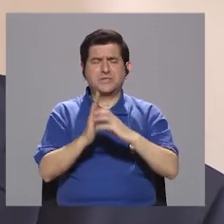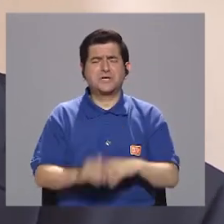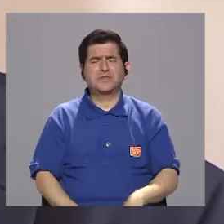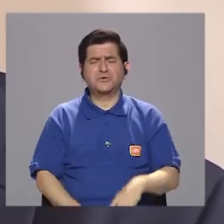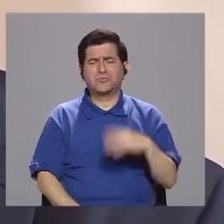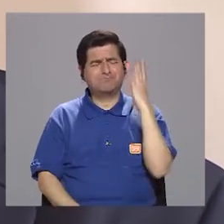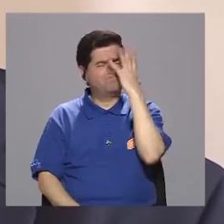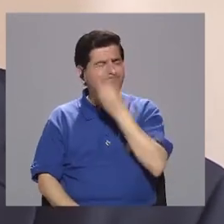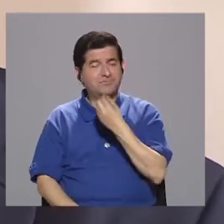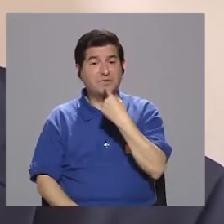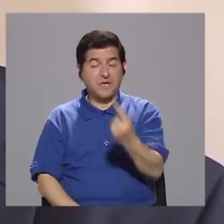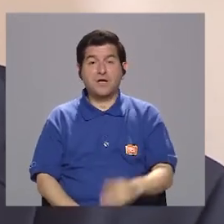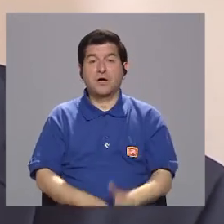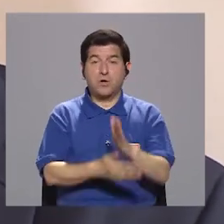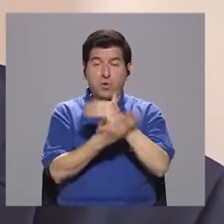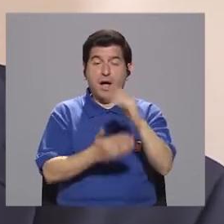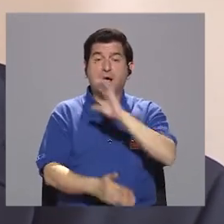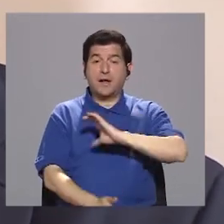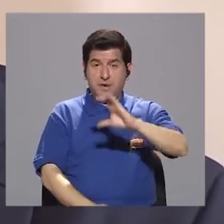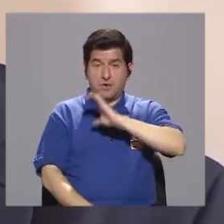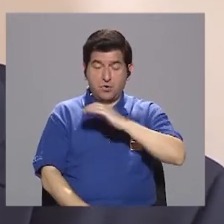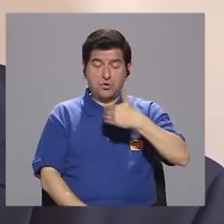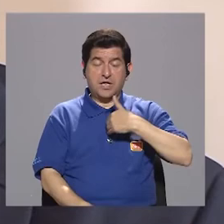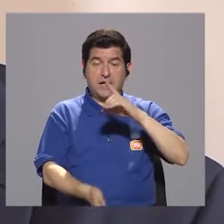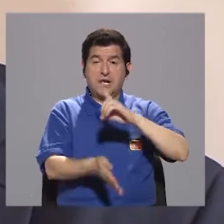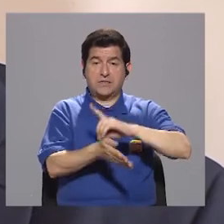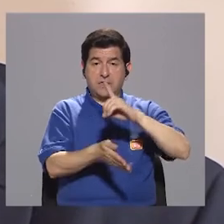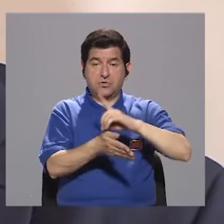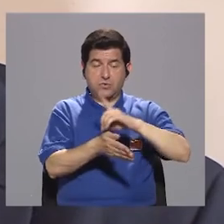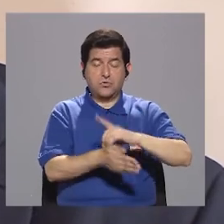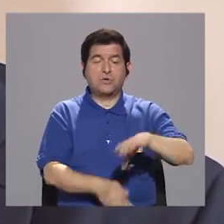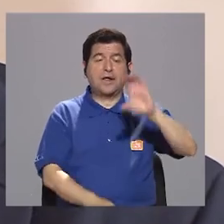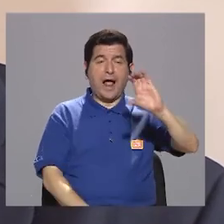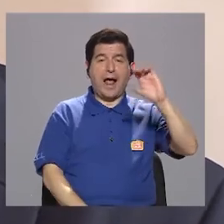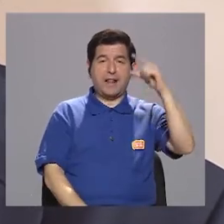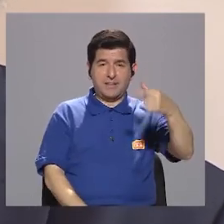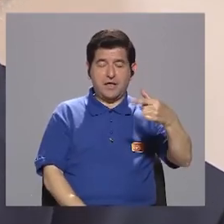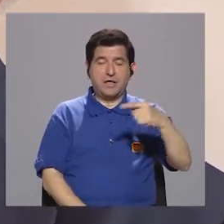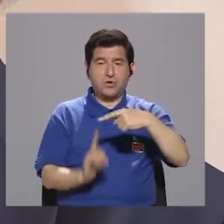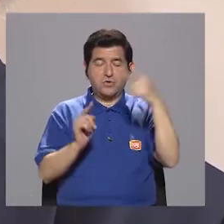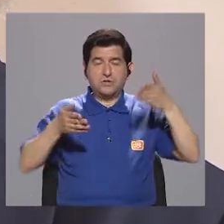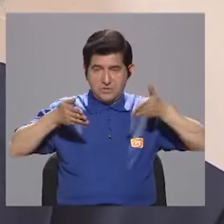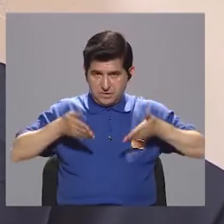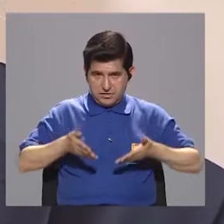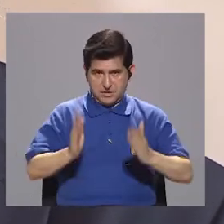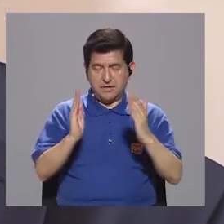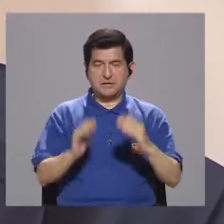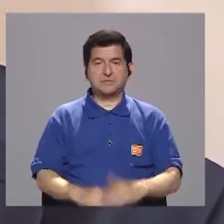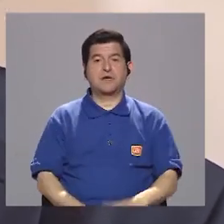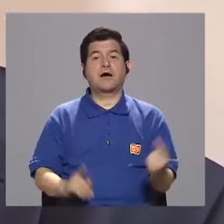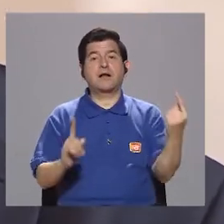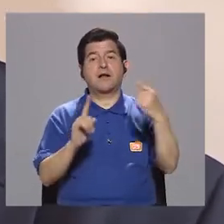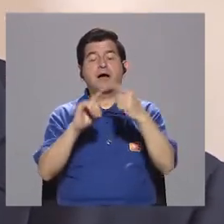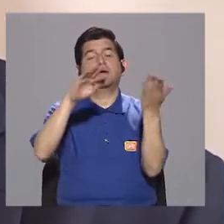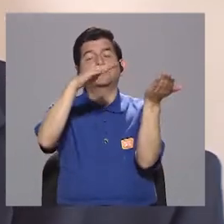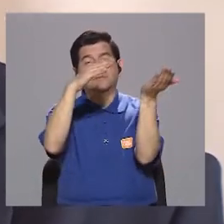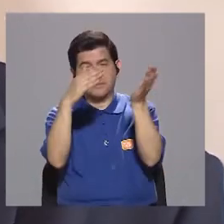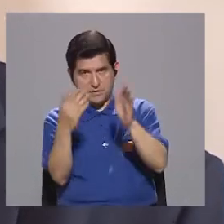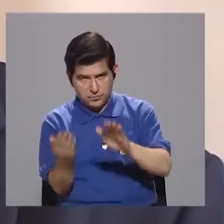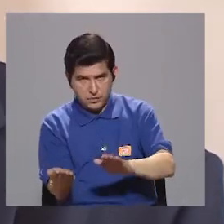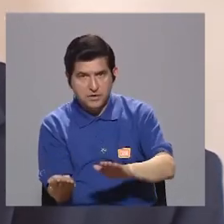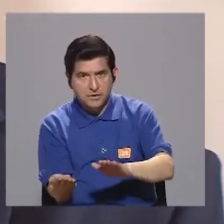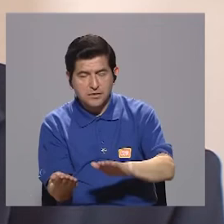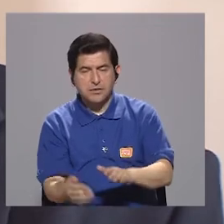dijo, si algo caracterizó al doctor Calderón Guardia desde su nacimiento hasta su